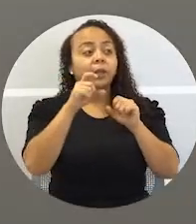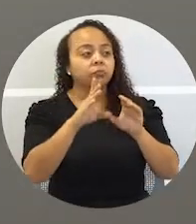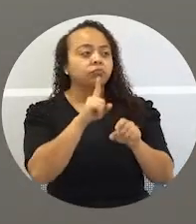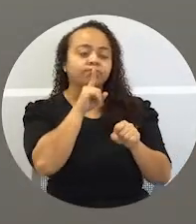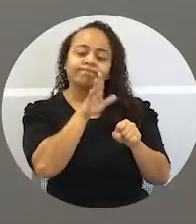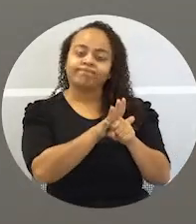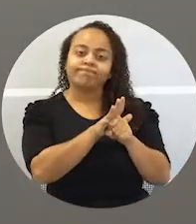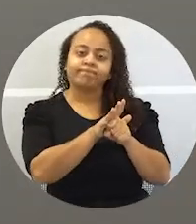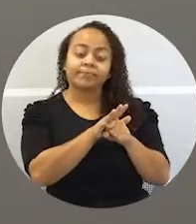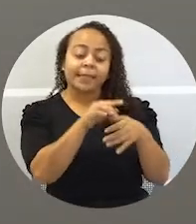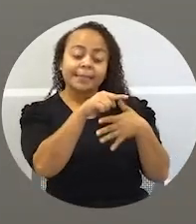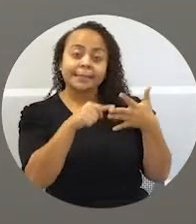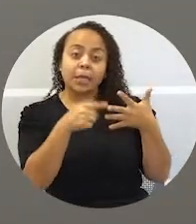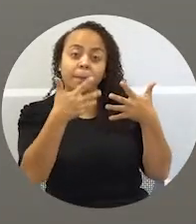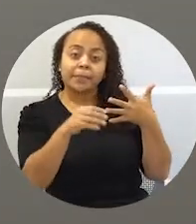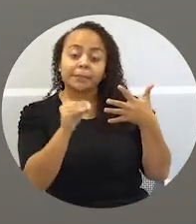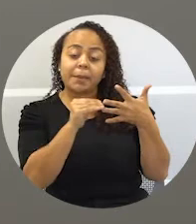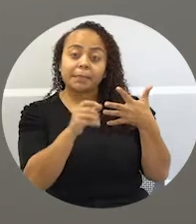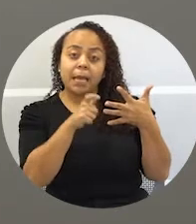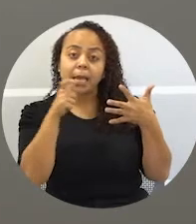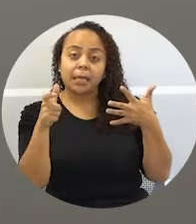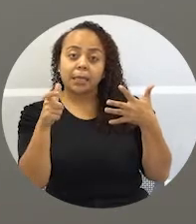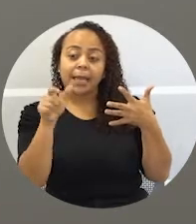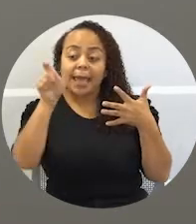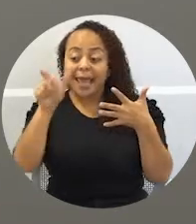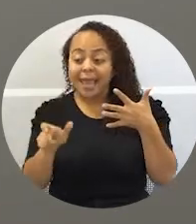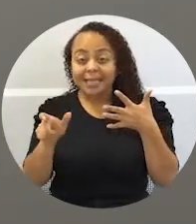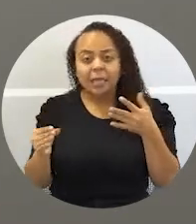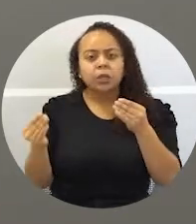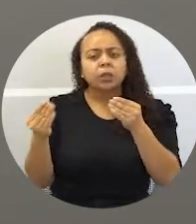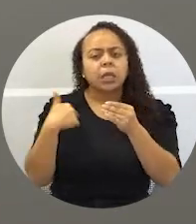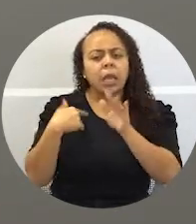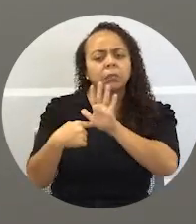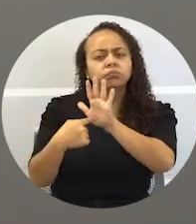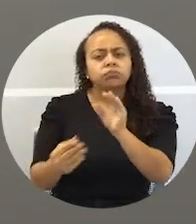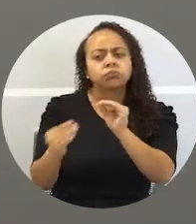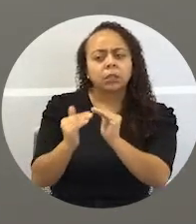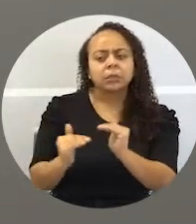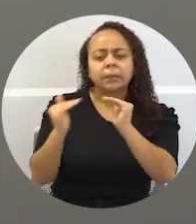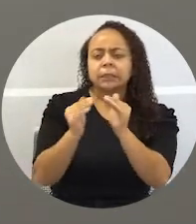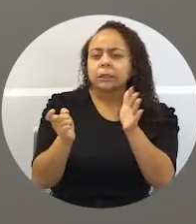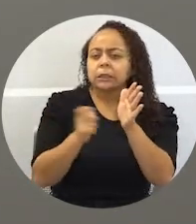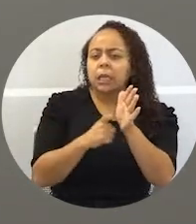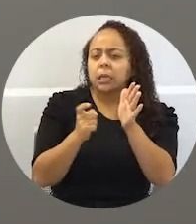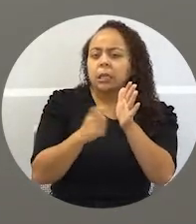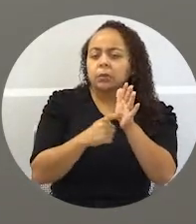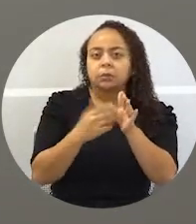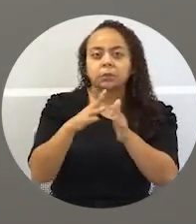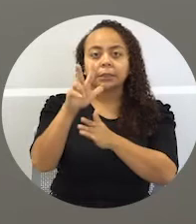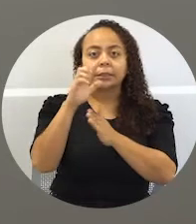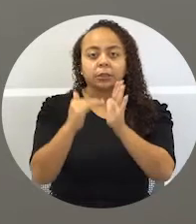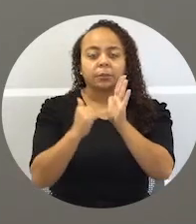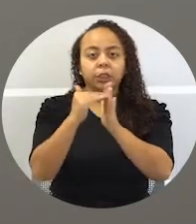de las cinco empresas más grandes del sector ever grand es la que mostraban los mayores niveles de endeudamiento con cerca de 300 billones de